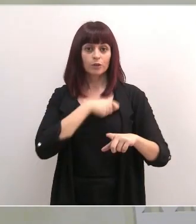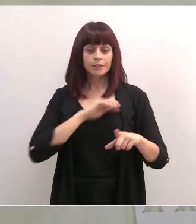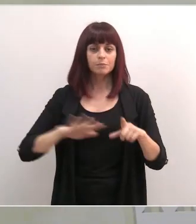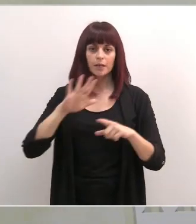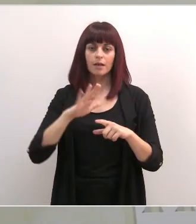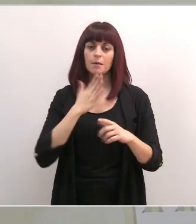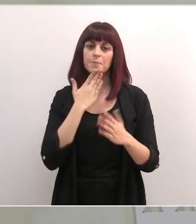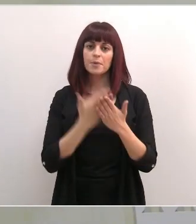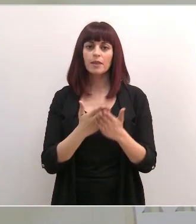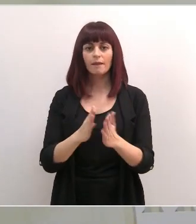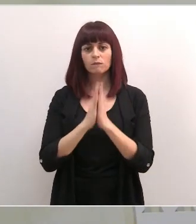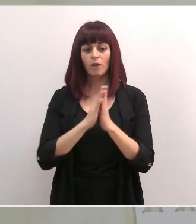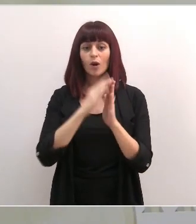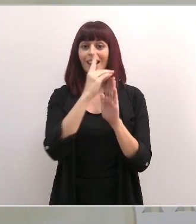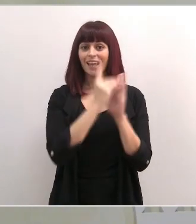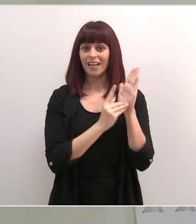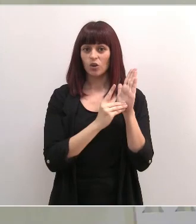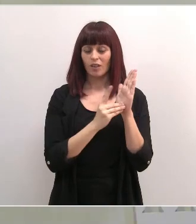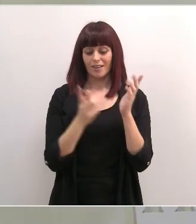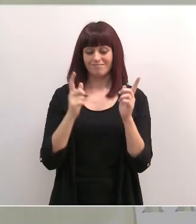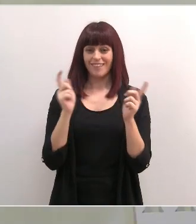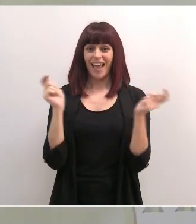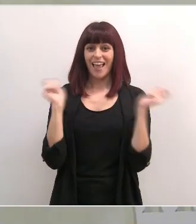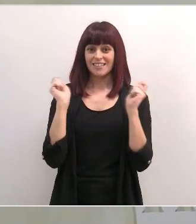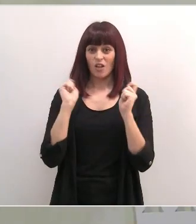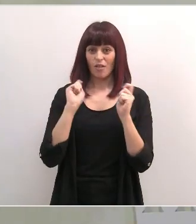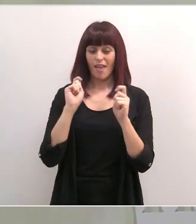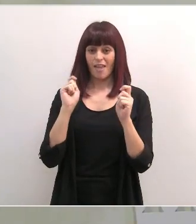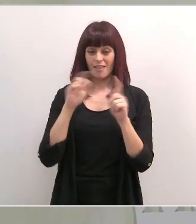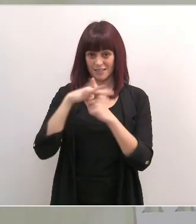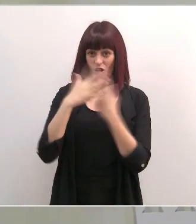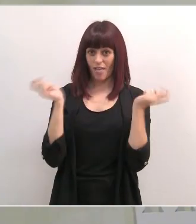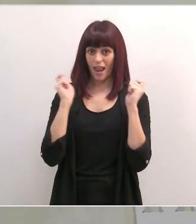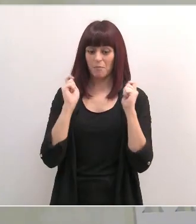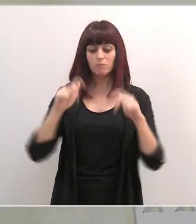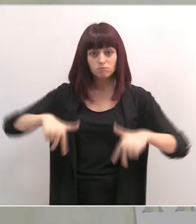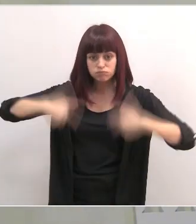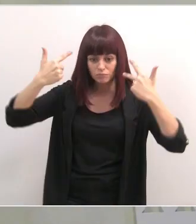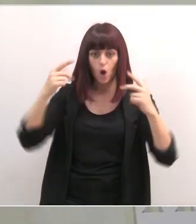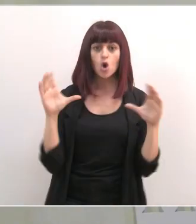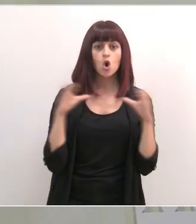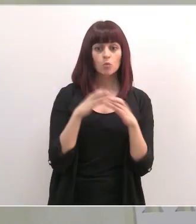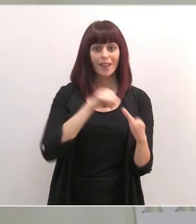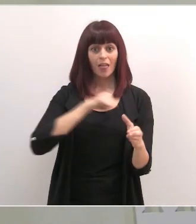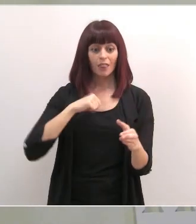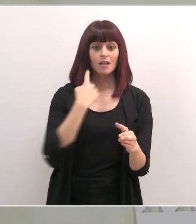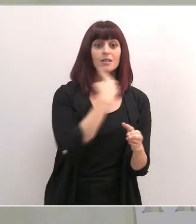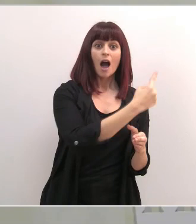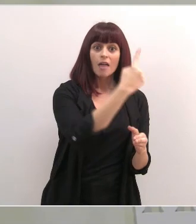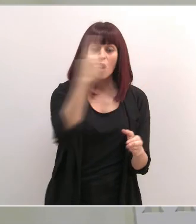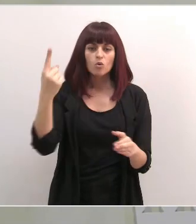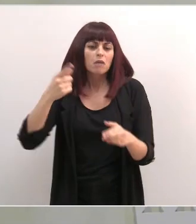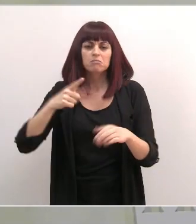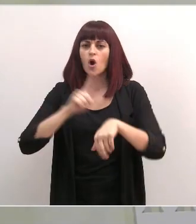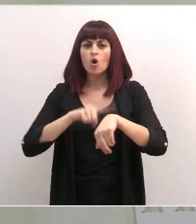la modificación del actual decreto de estado de alarma para que se permita a cada comunidad adelantar los horarios fijados para el toque de